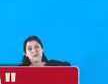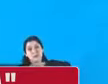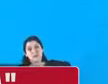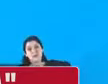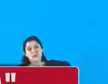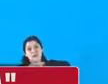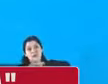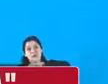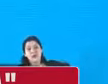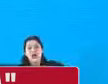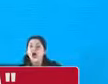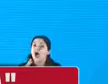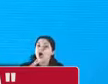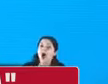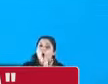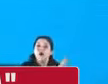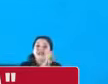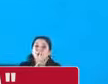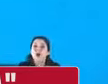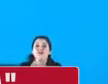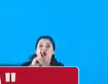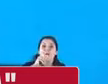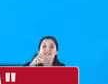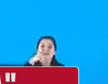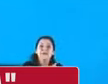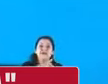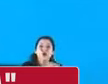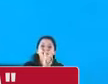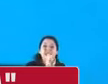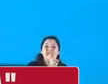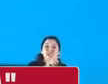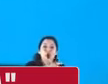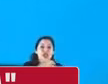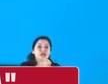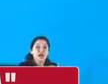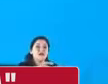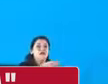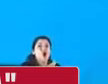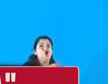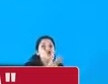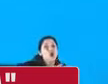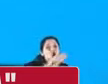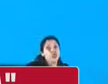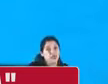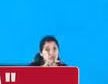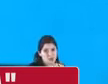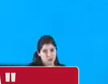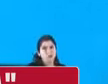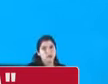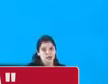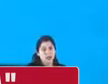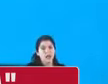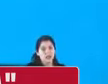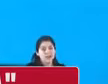le debemos al fondo 44 mil millones de dólares y en los acreedores externos son los bonistas lo que